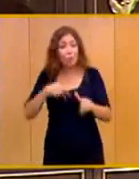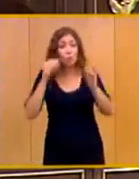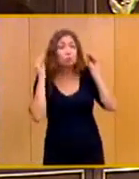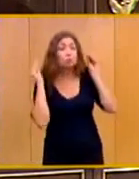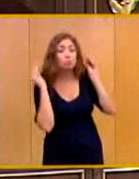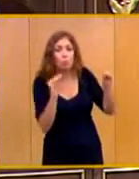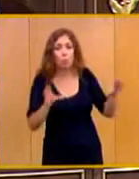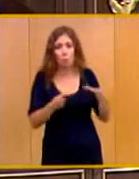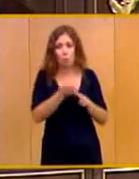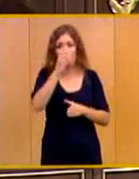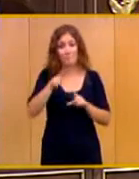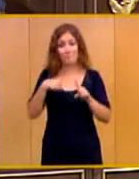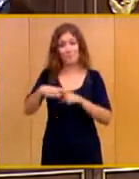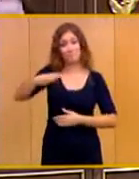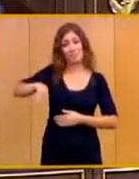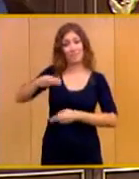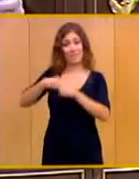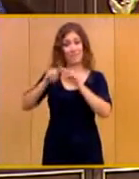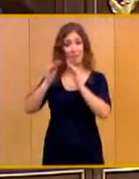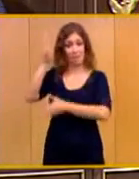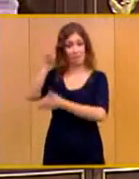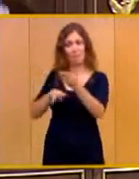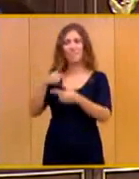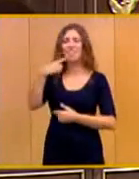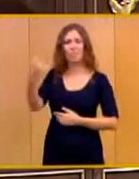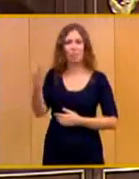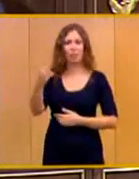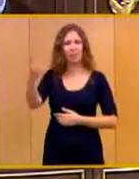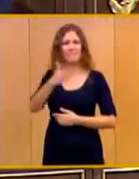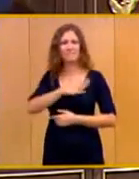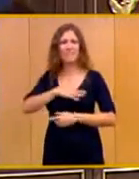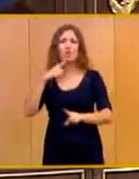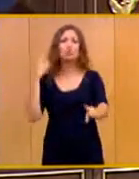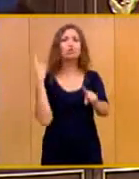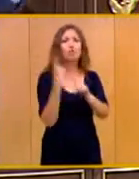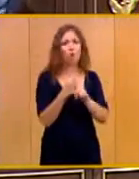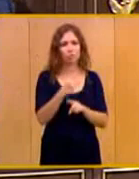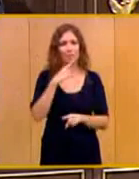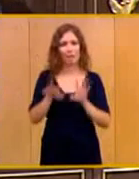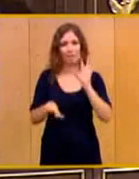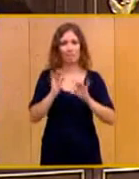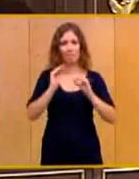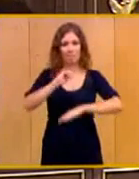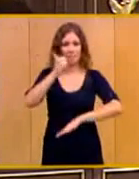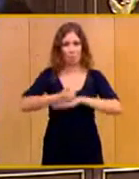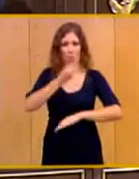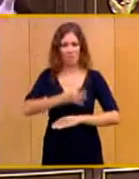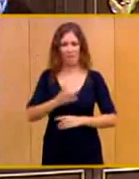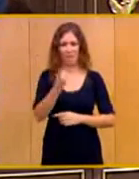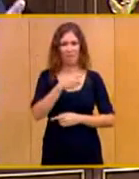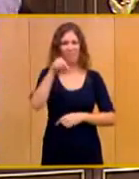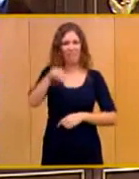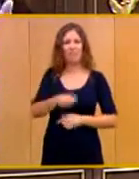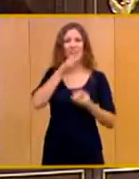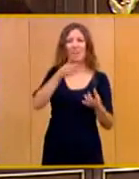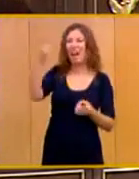de la Generalitat encabeza una propuesta contra el fallo. Una cosa aquí y otra allí. Un